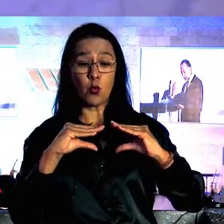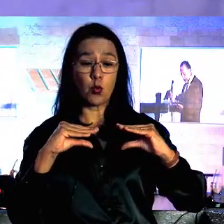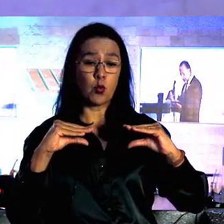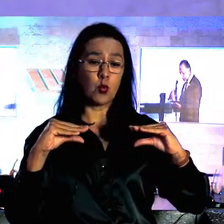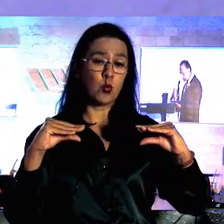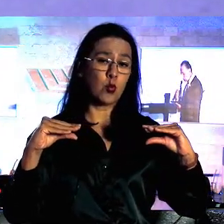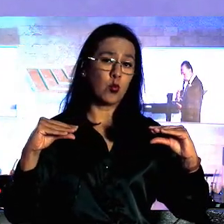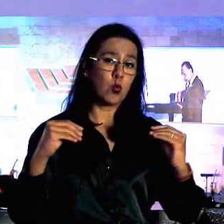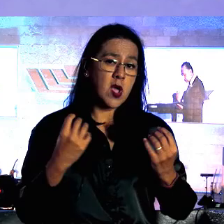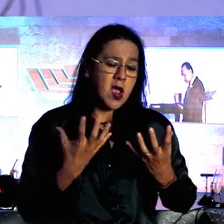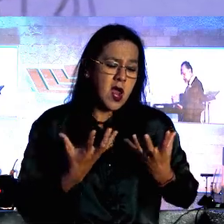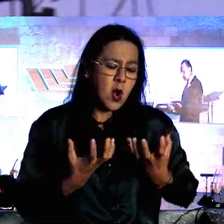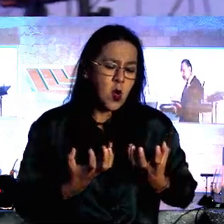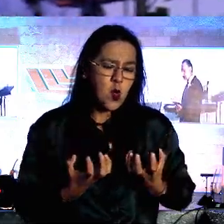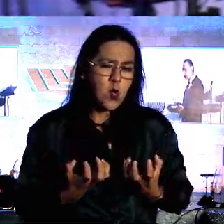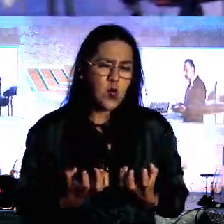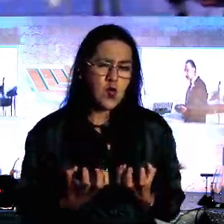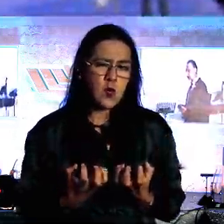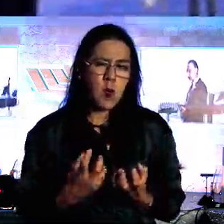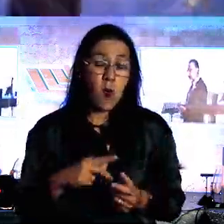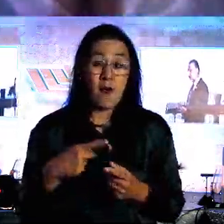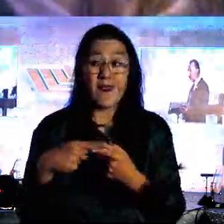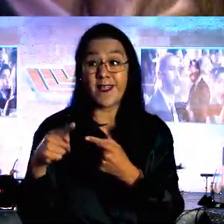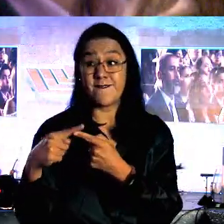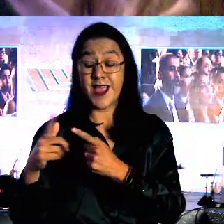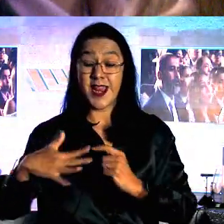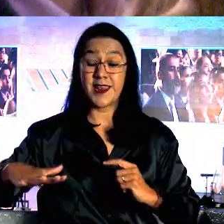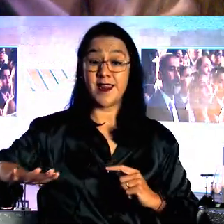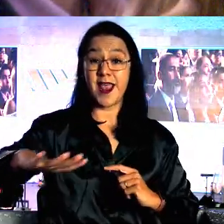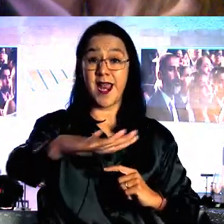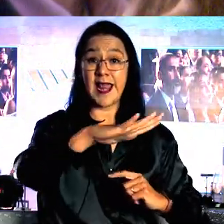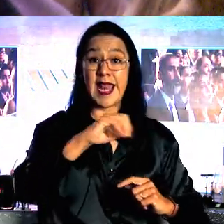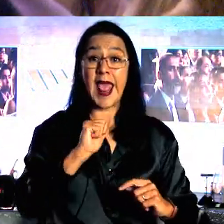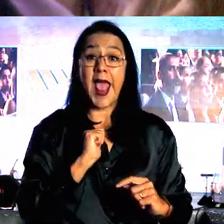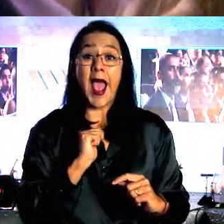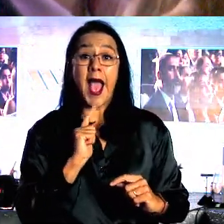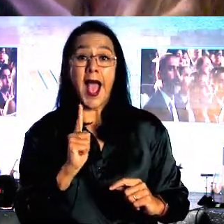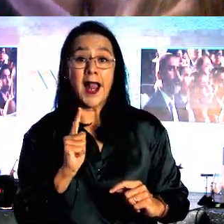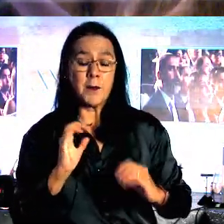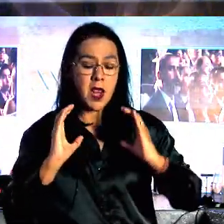sequía en otras áreas de tu vida, a nivel alma, a nivel cuerpo.